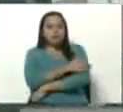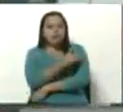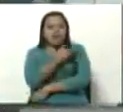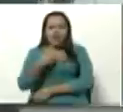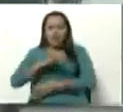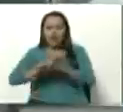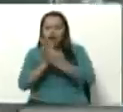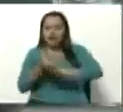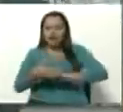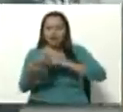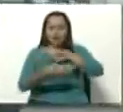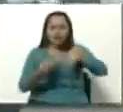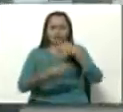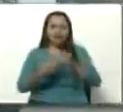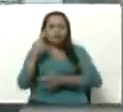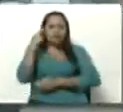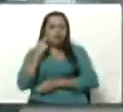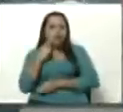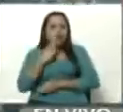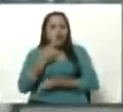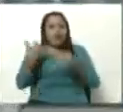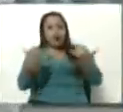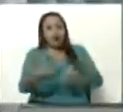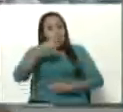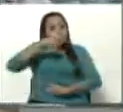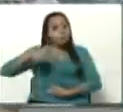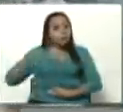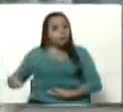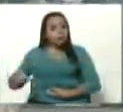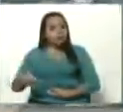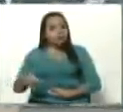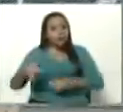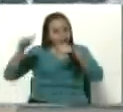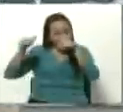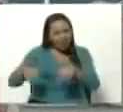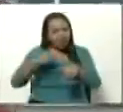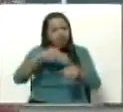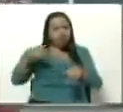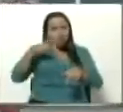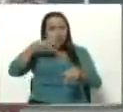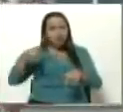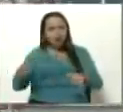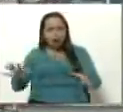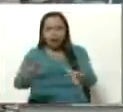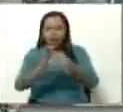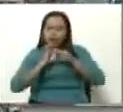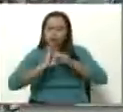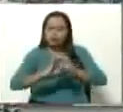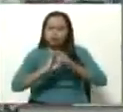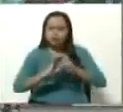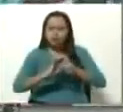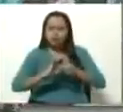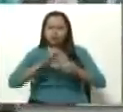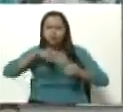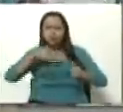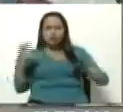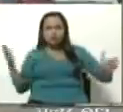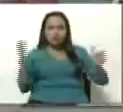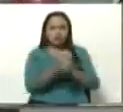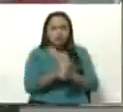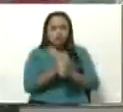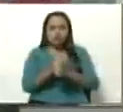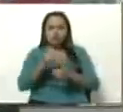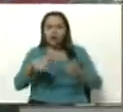la revolución bolivariana. Y es este pueblo, nuestro pueblo, que juntos, unidos, hemos venido